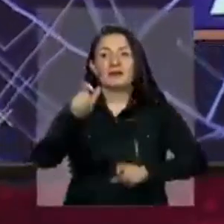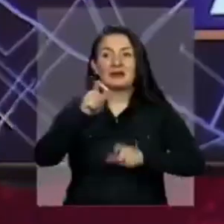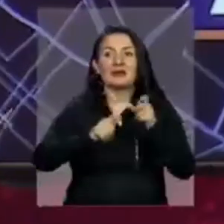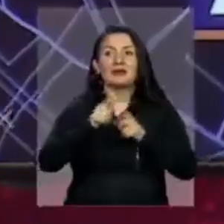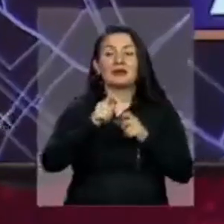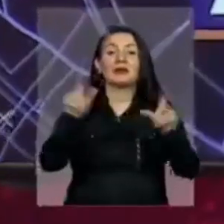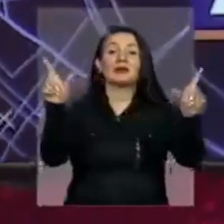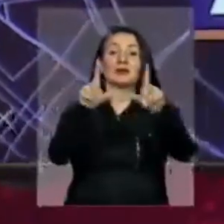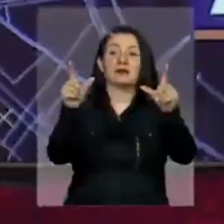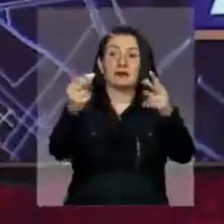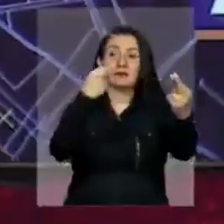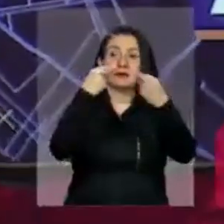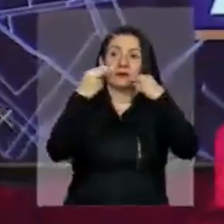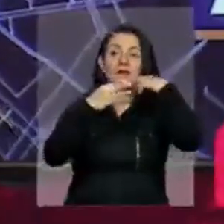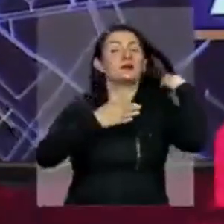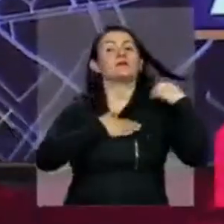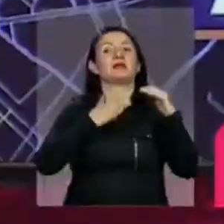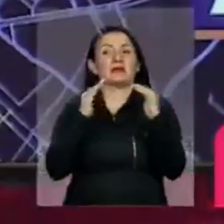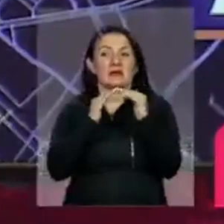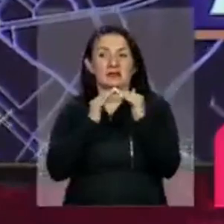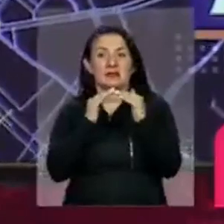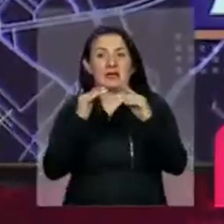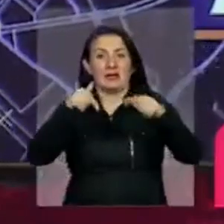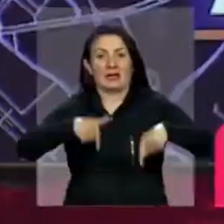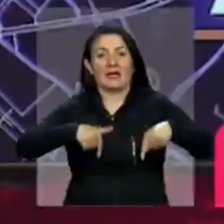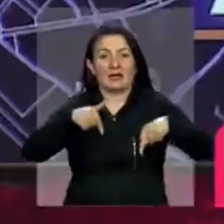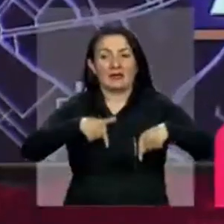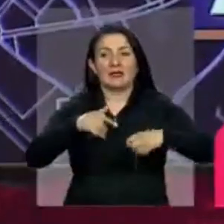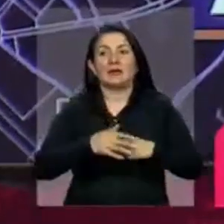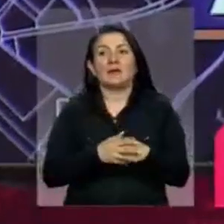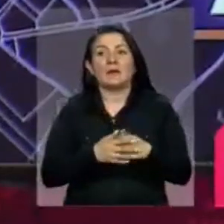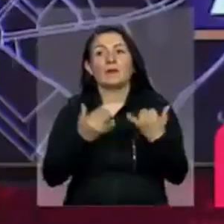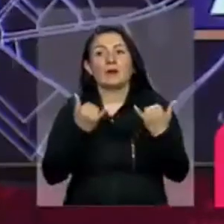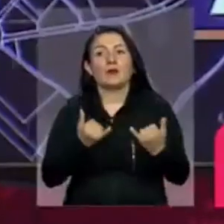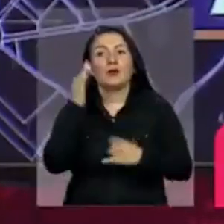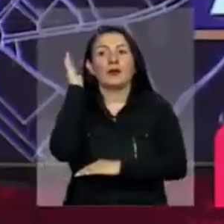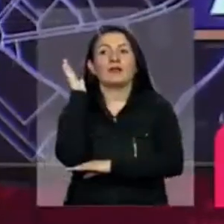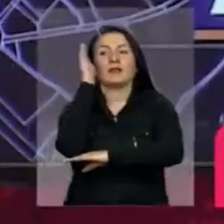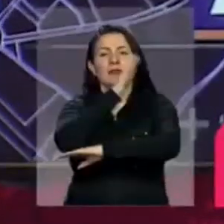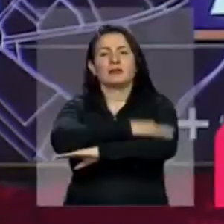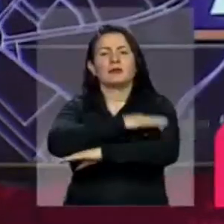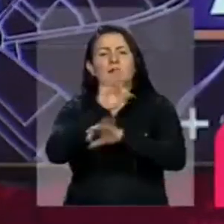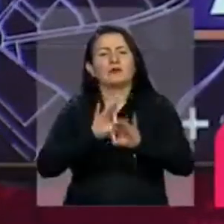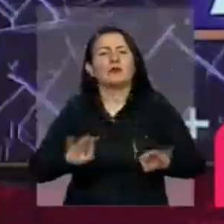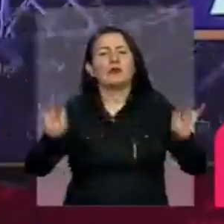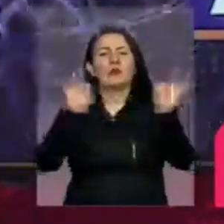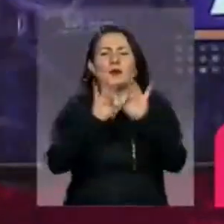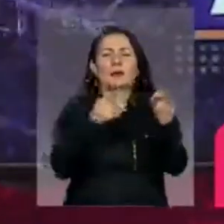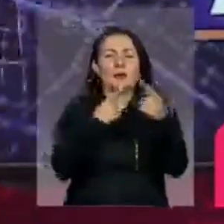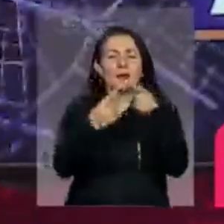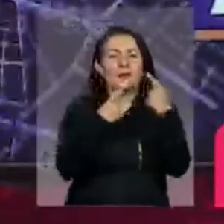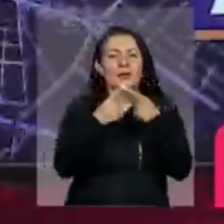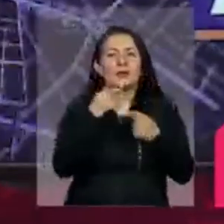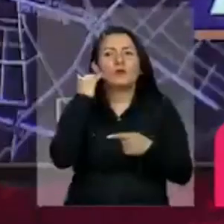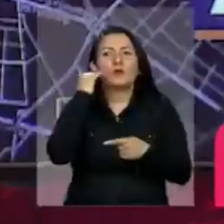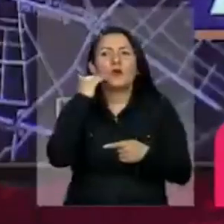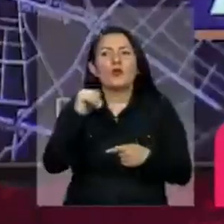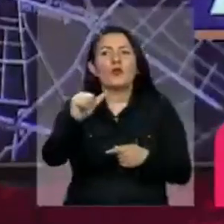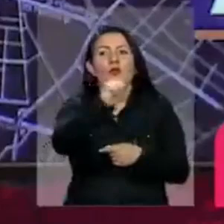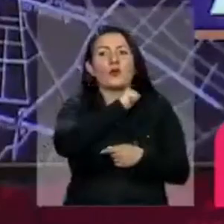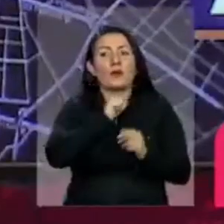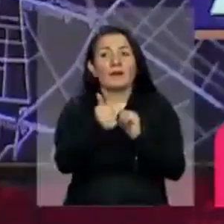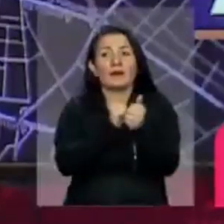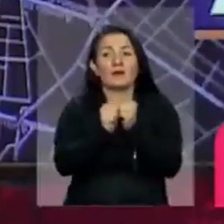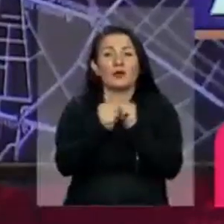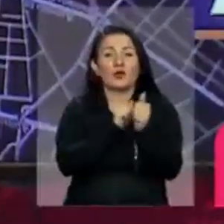lado de la pantalla. Feliz, esta es mi casa, aquí estamos y hoy en un día muy importante para hablar de las mujeres y las mujeres en el